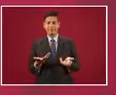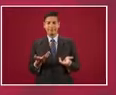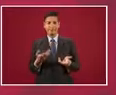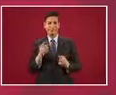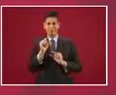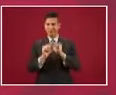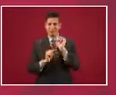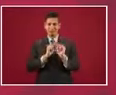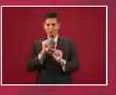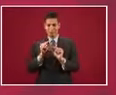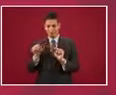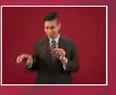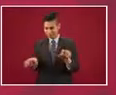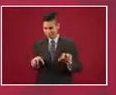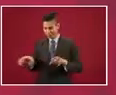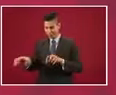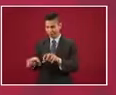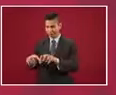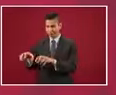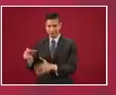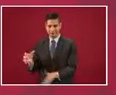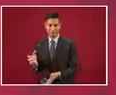reuniendo de recursos,